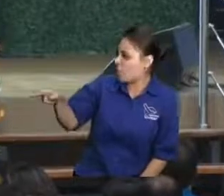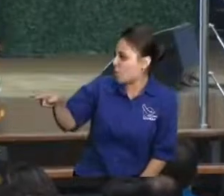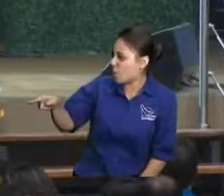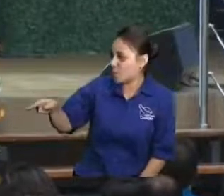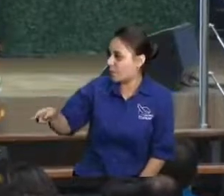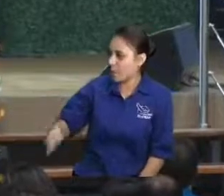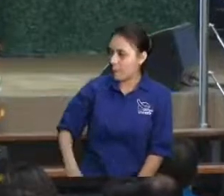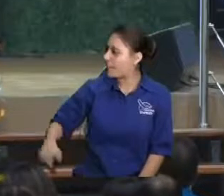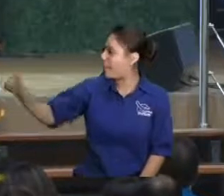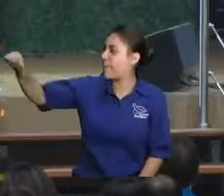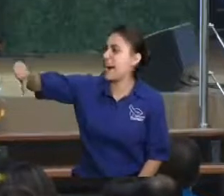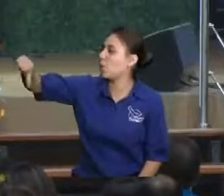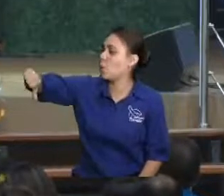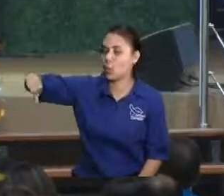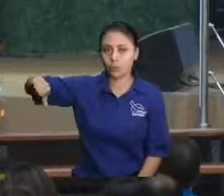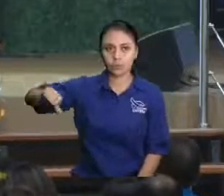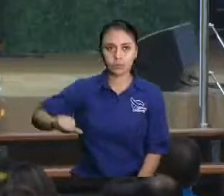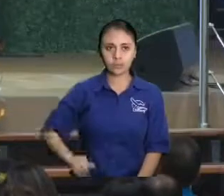¡Insensible!